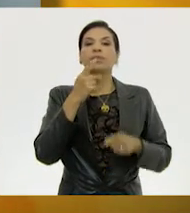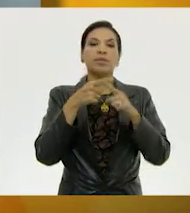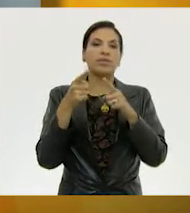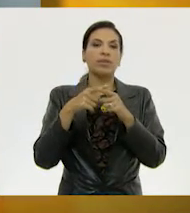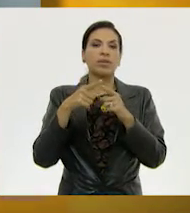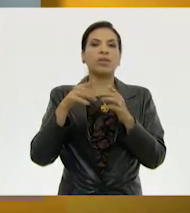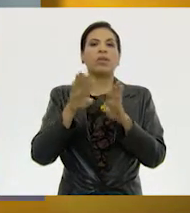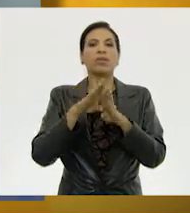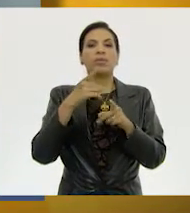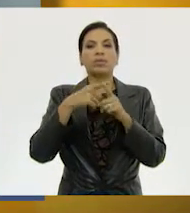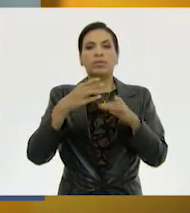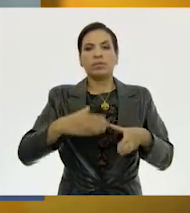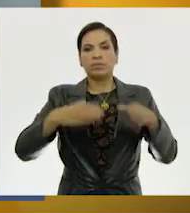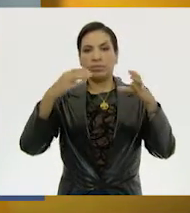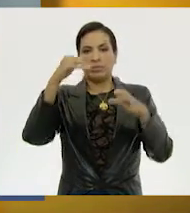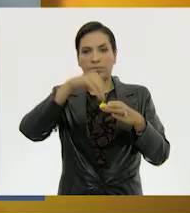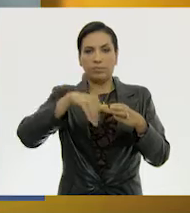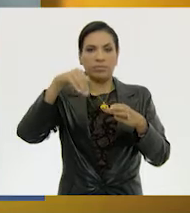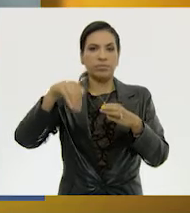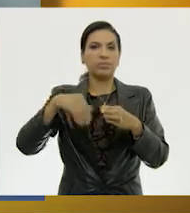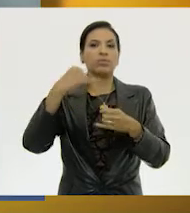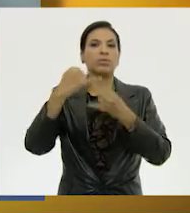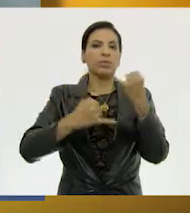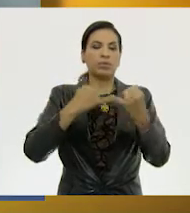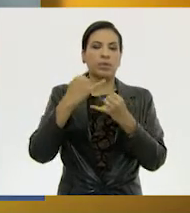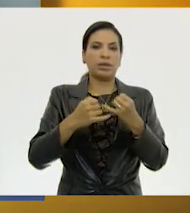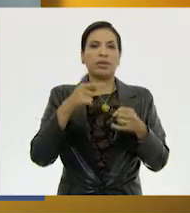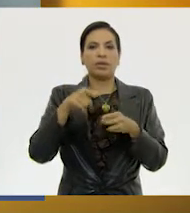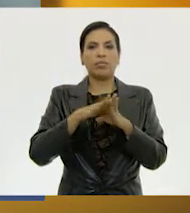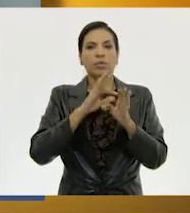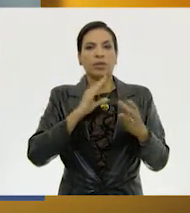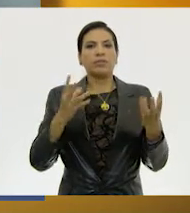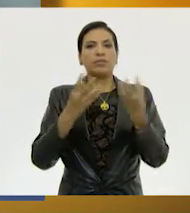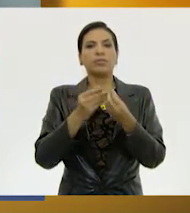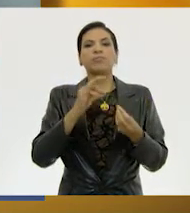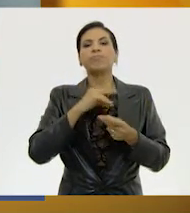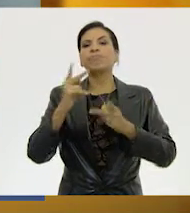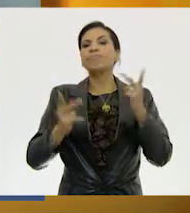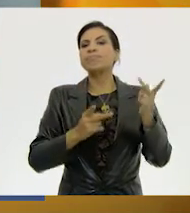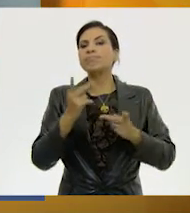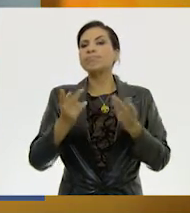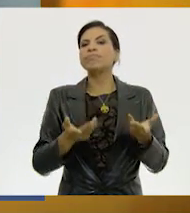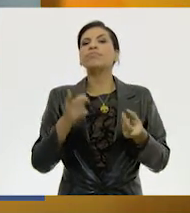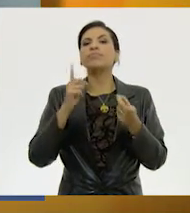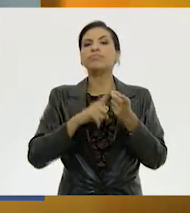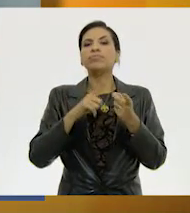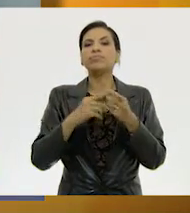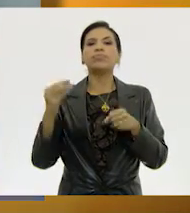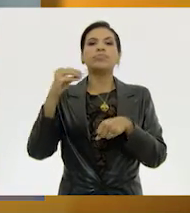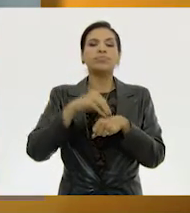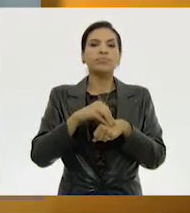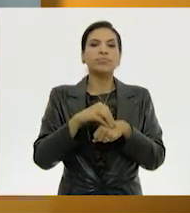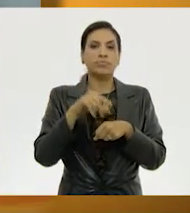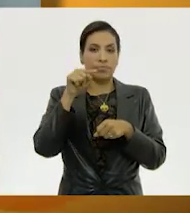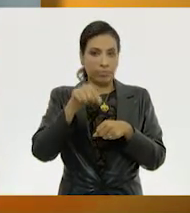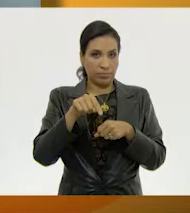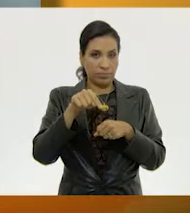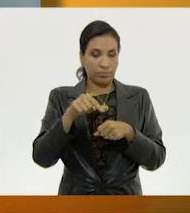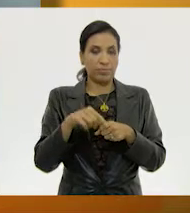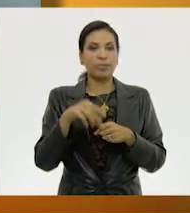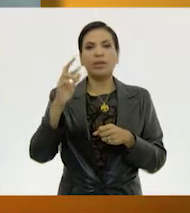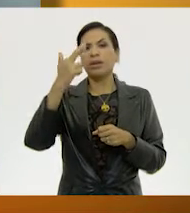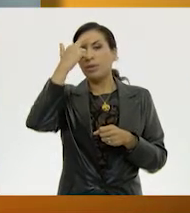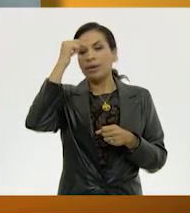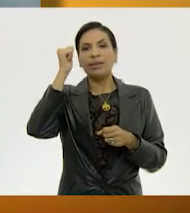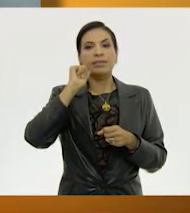diferentes contenedores para colocar los juguetes. En este acompañamiento podemos preguntarles, ¿dónde lo colocamos? ¿Aquí?